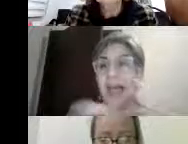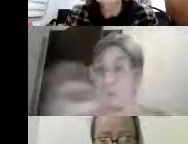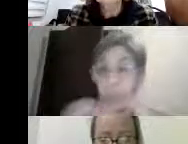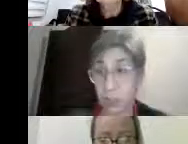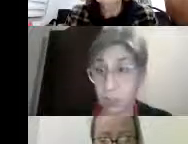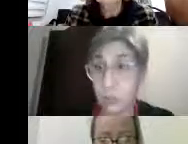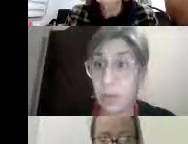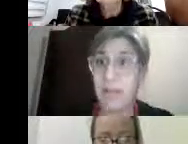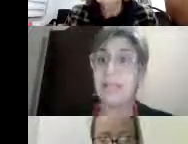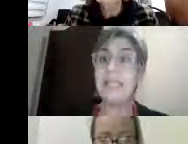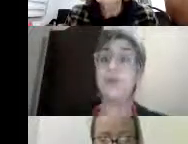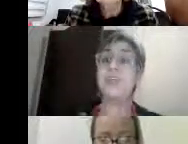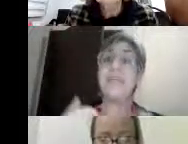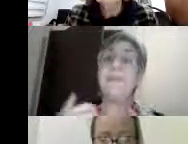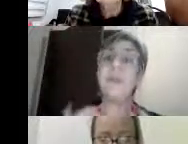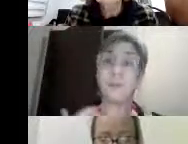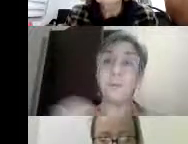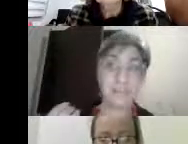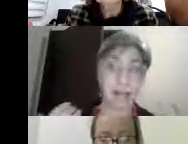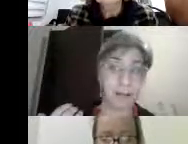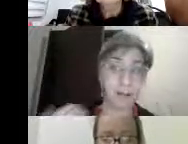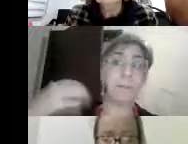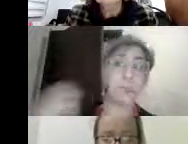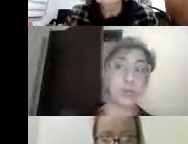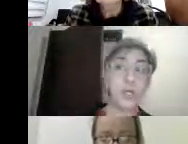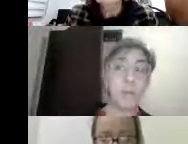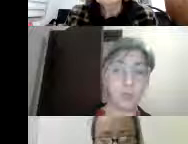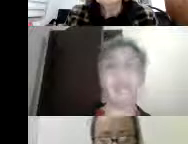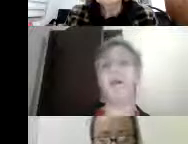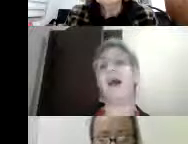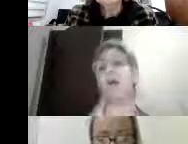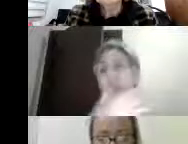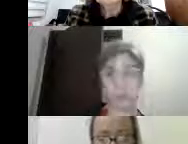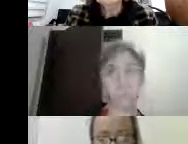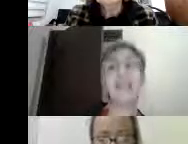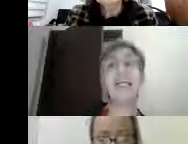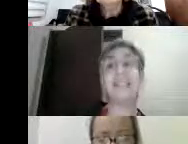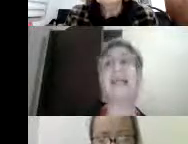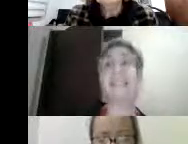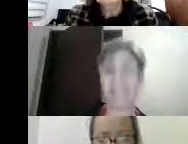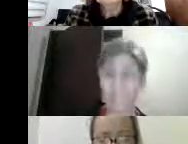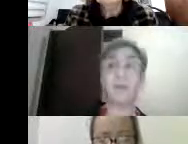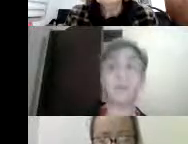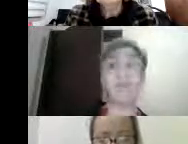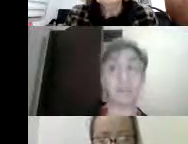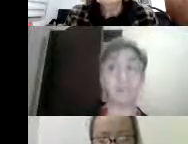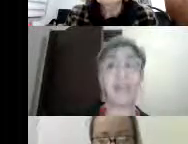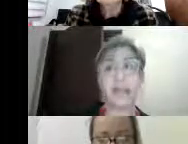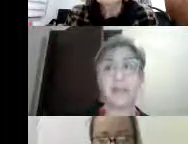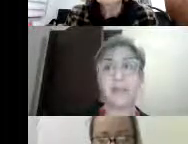donde hay contacto sexual, y si el virus pasa de una persona positiva a una persona negativa que está